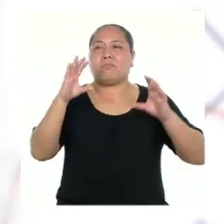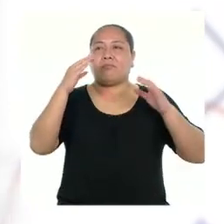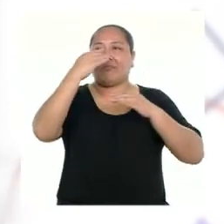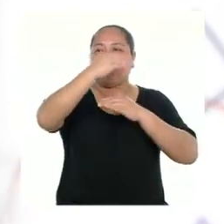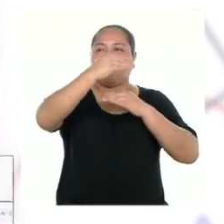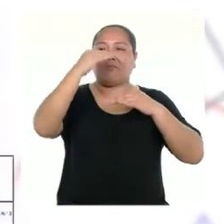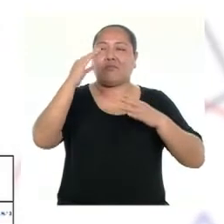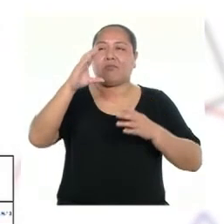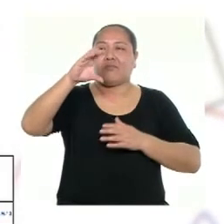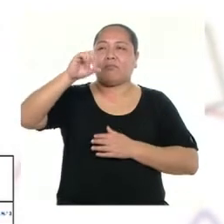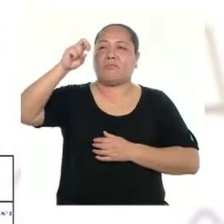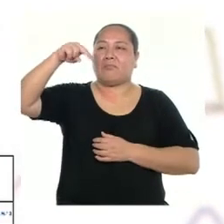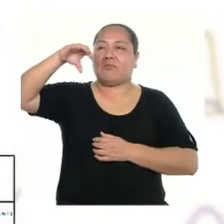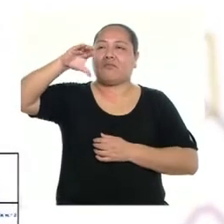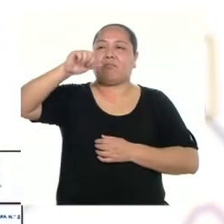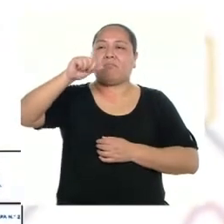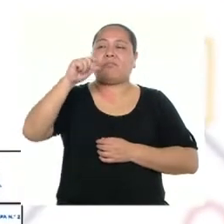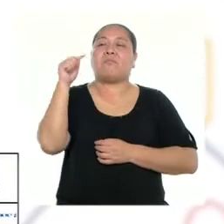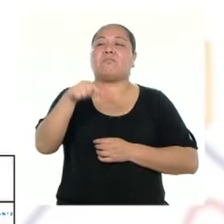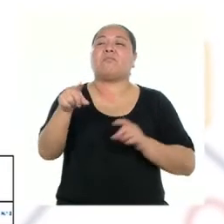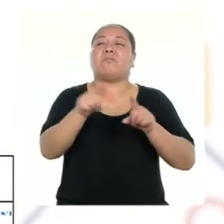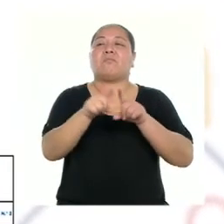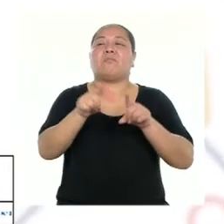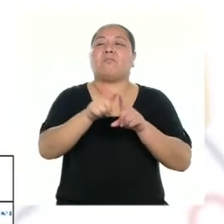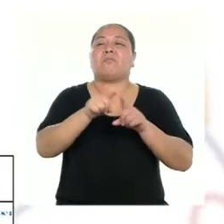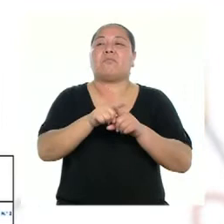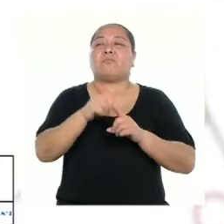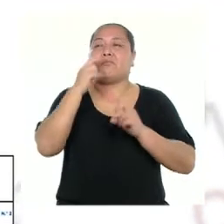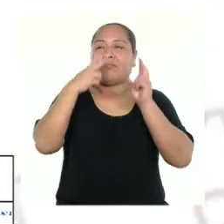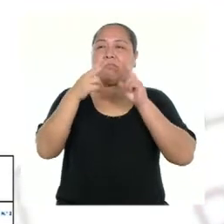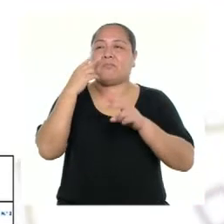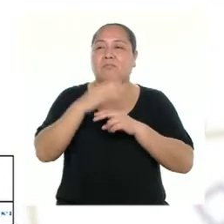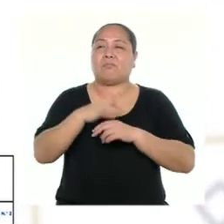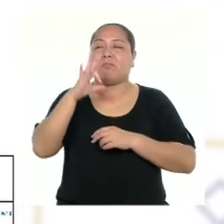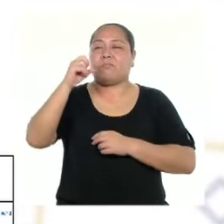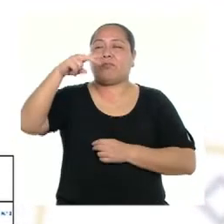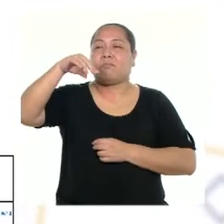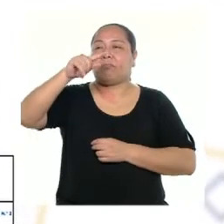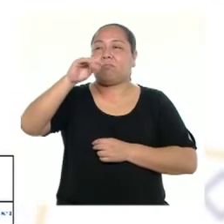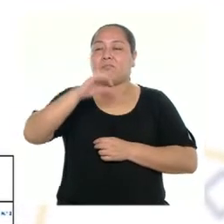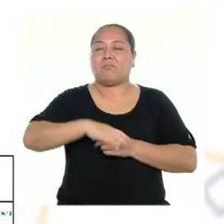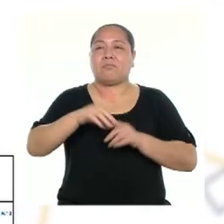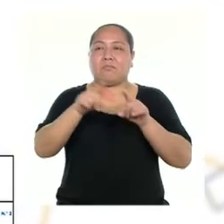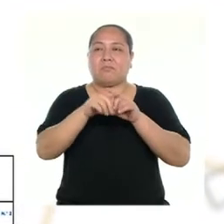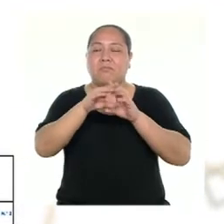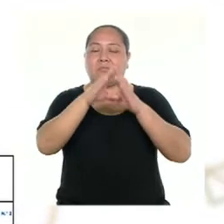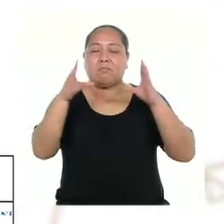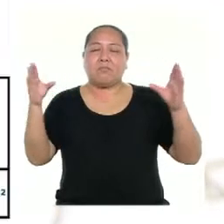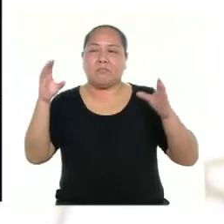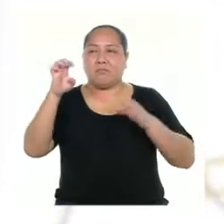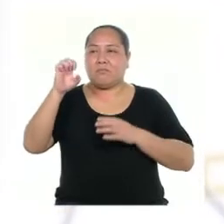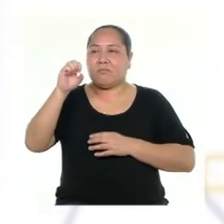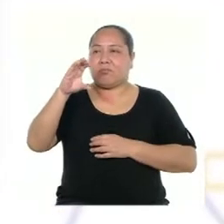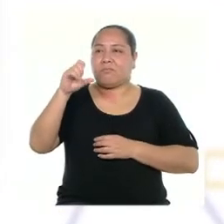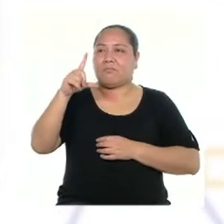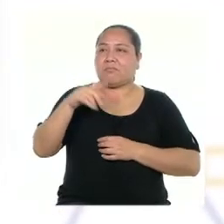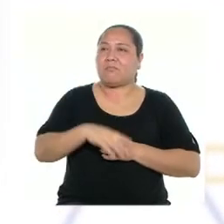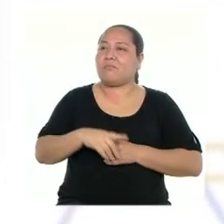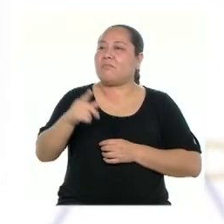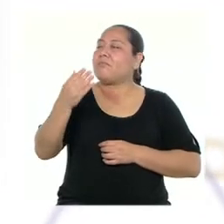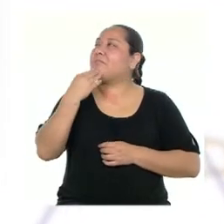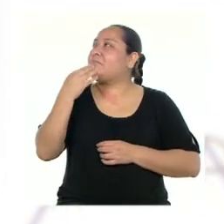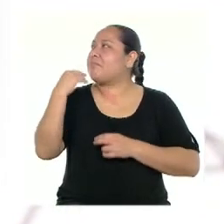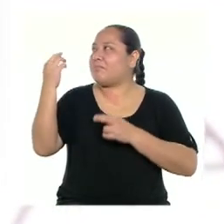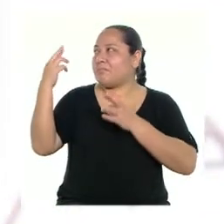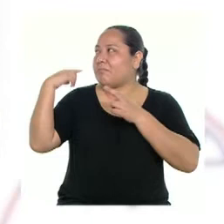de cuencas. También vemos la fuente y la escala. Cuando nos referimos a fuente, se refiere a quien se ha